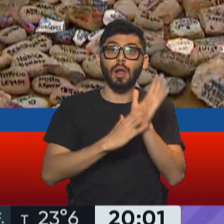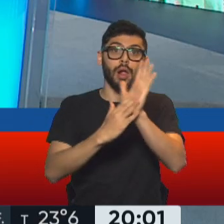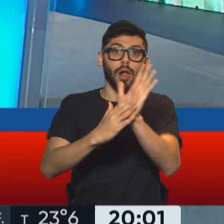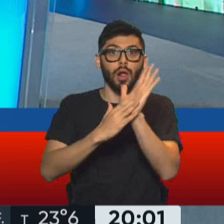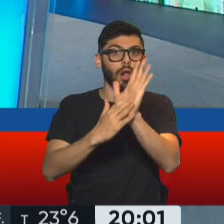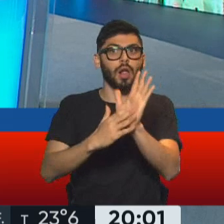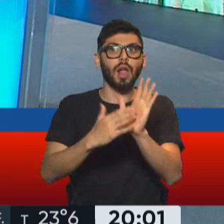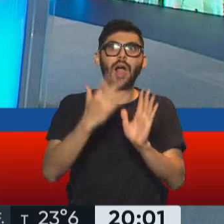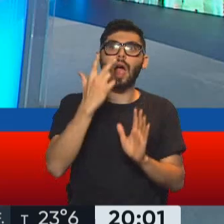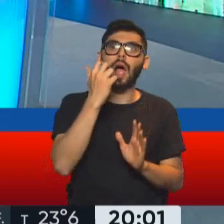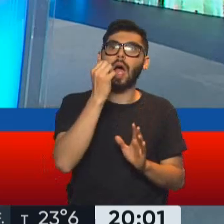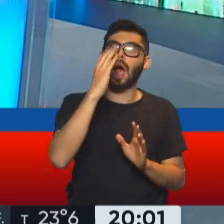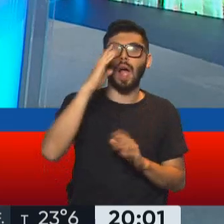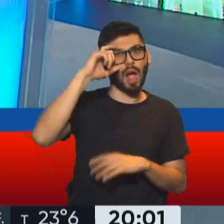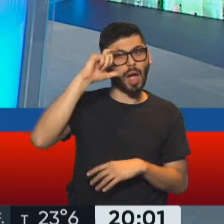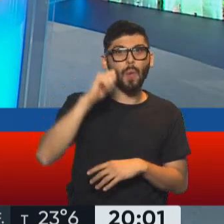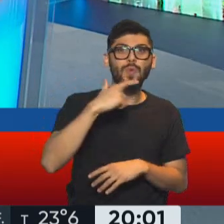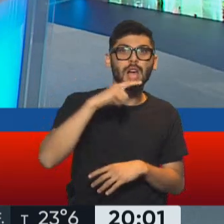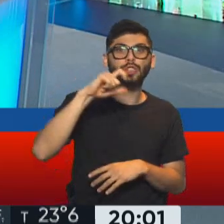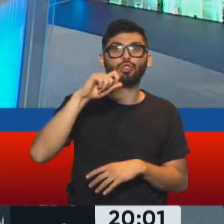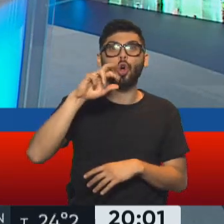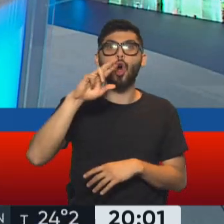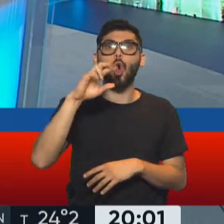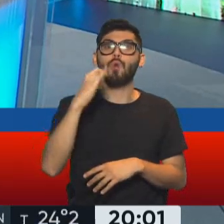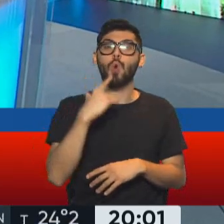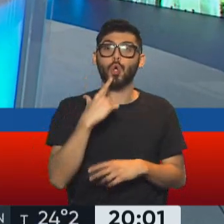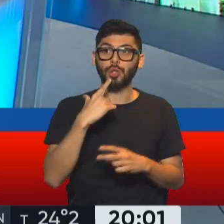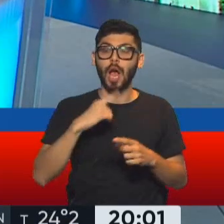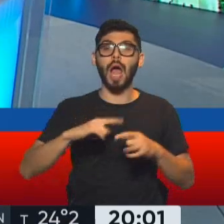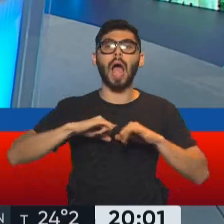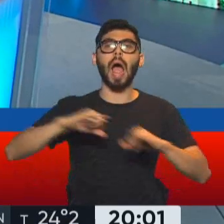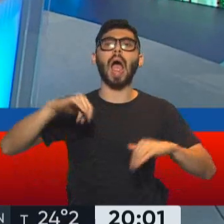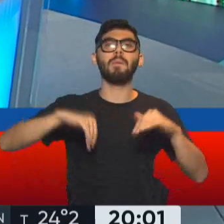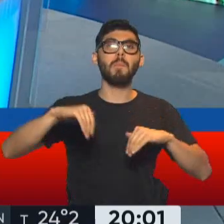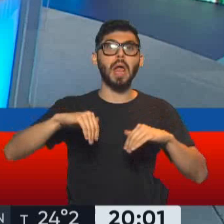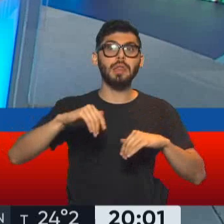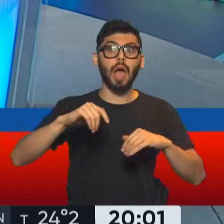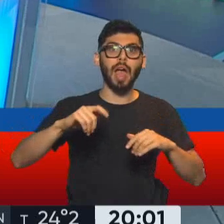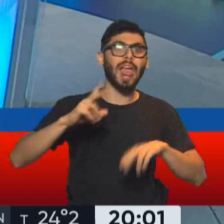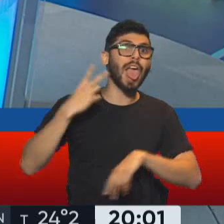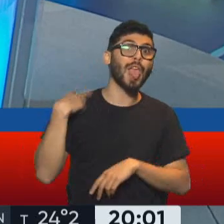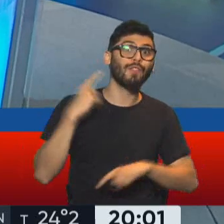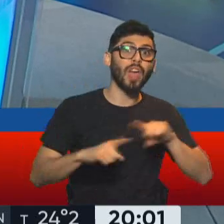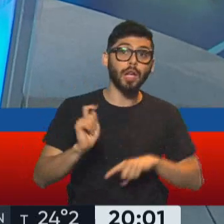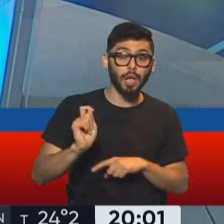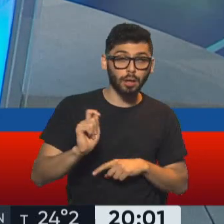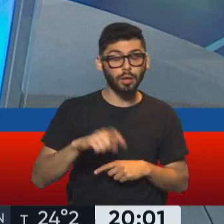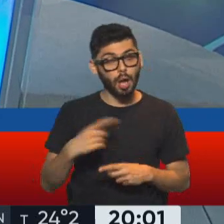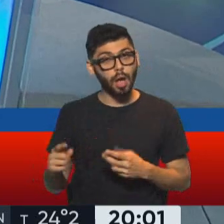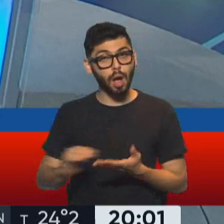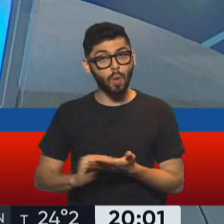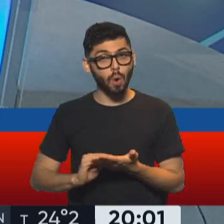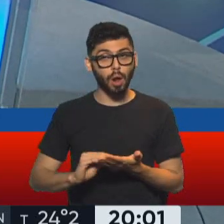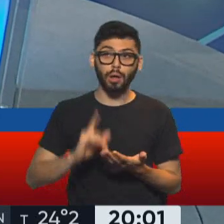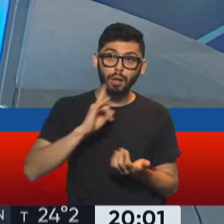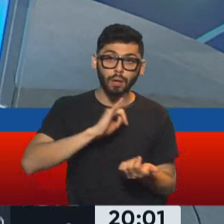su juzgado. ¿Quién es el jefe de campaña? Otro abogado que presentaba todos los temas en contra de